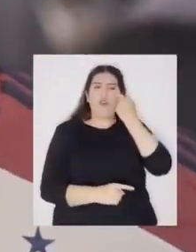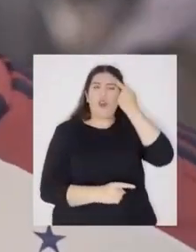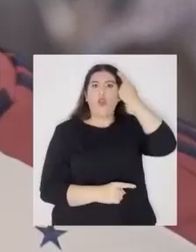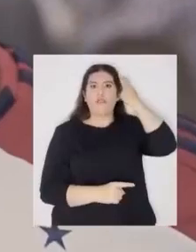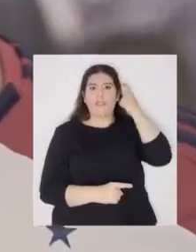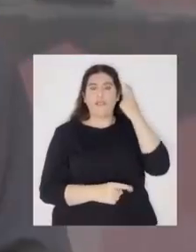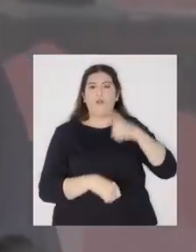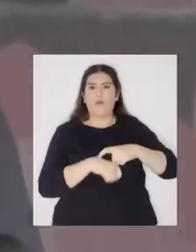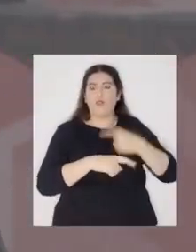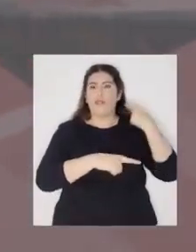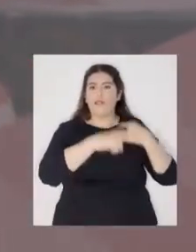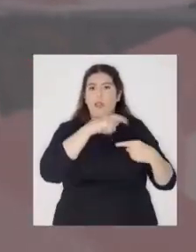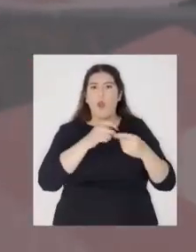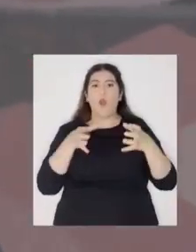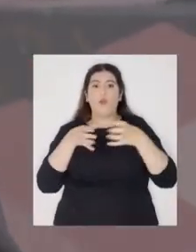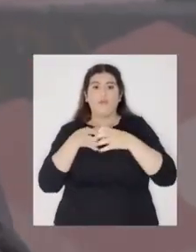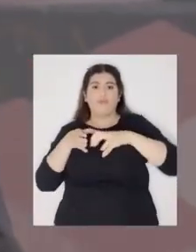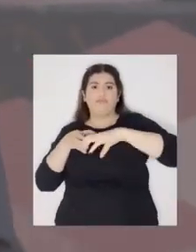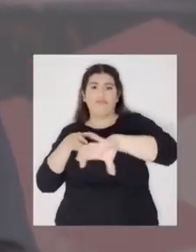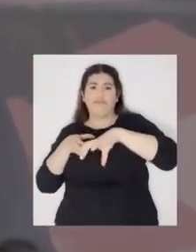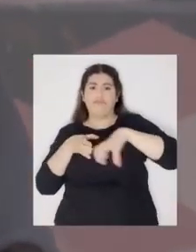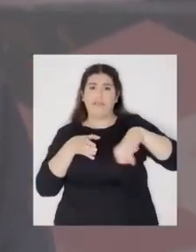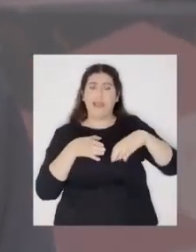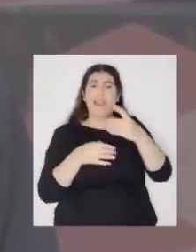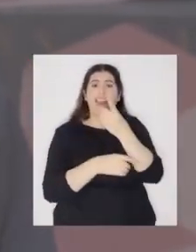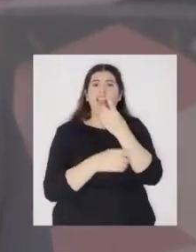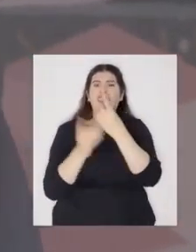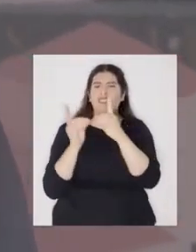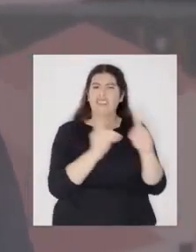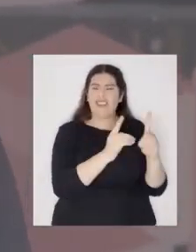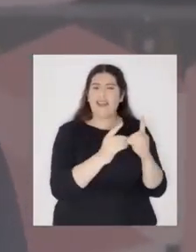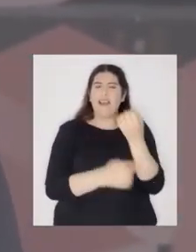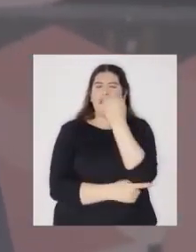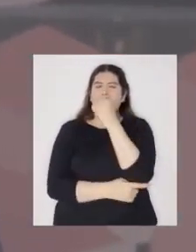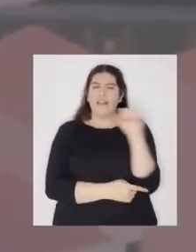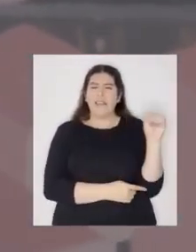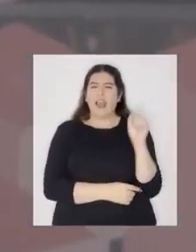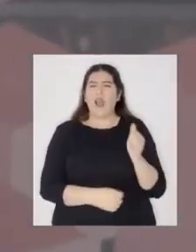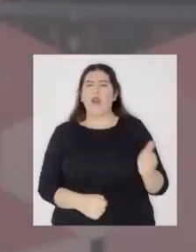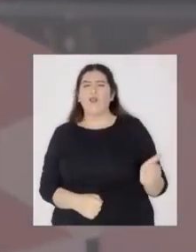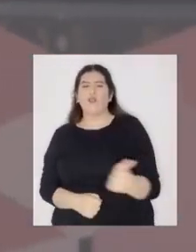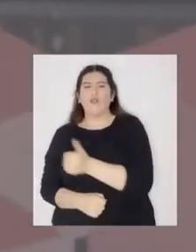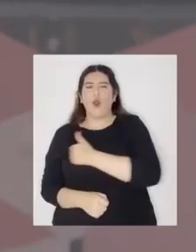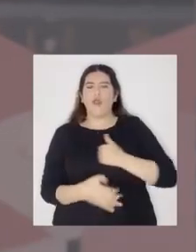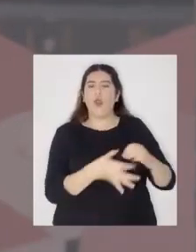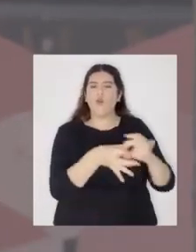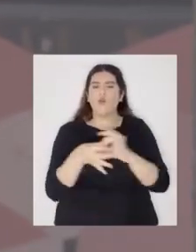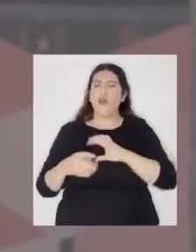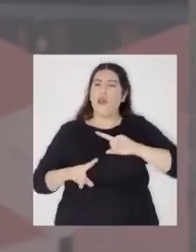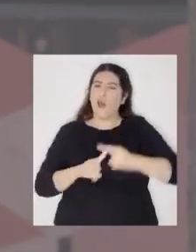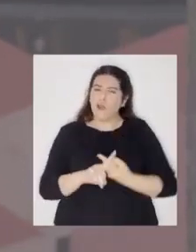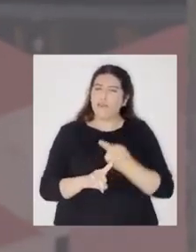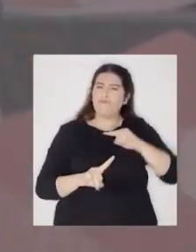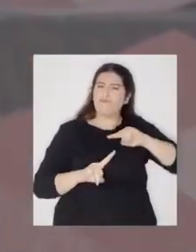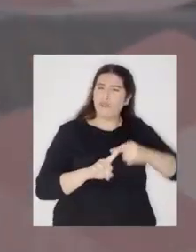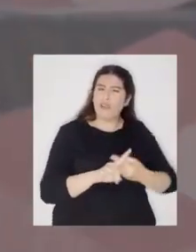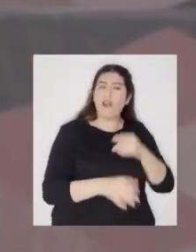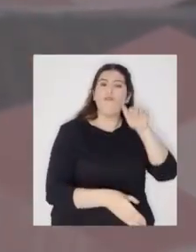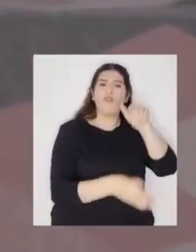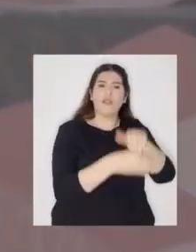conciencia del momento histórico. Las disidencias y diversidades en rebeldía, todas juntas y unidas una y otra